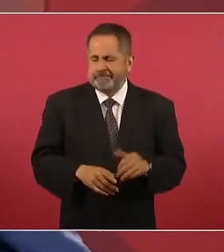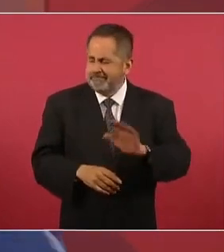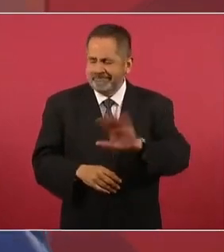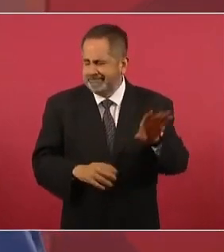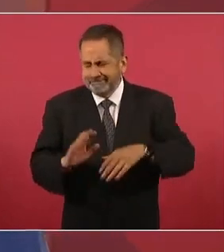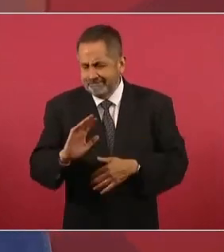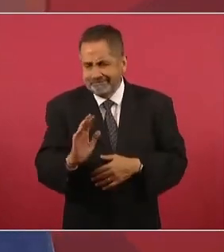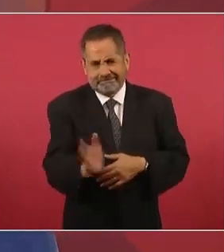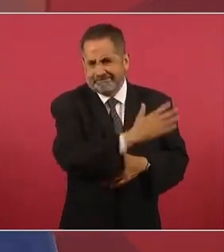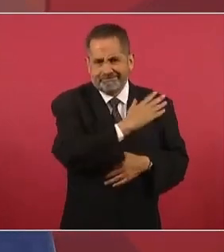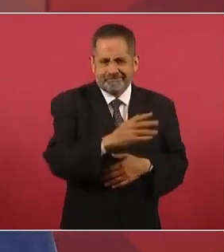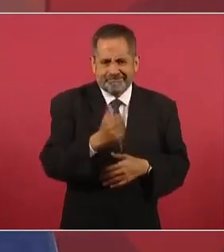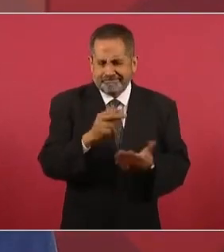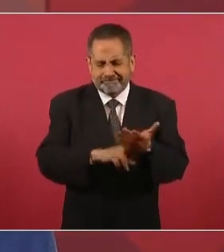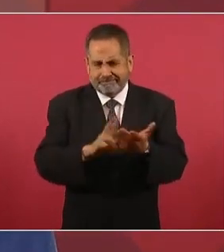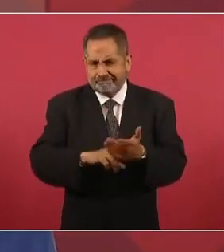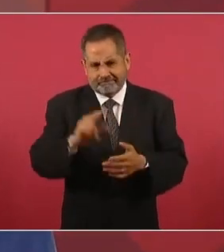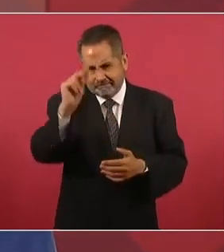No,